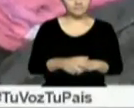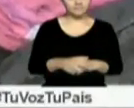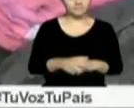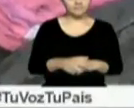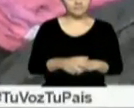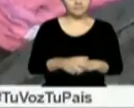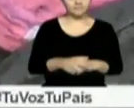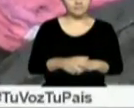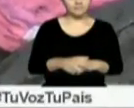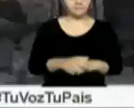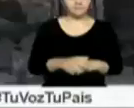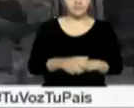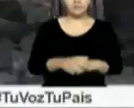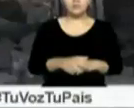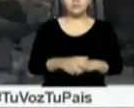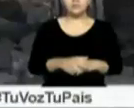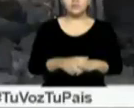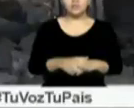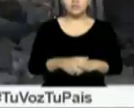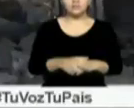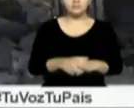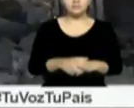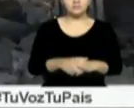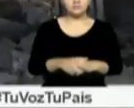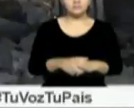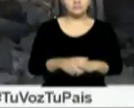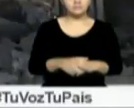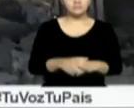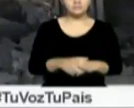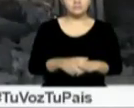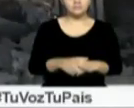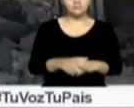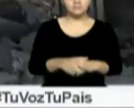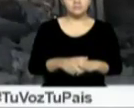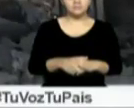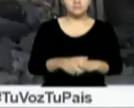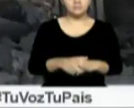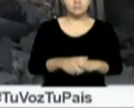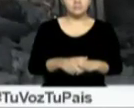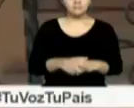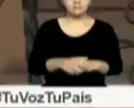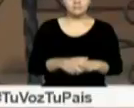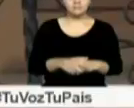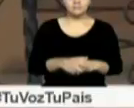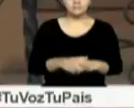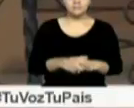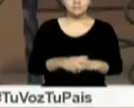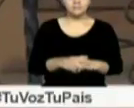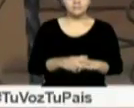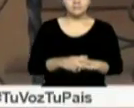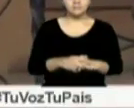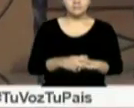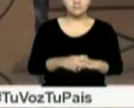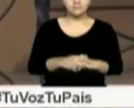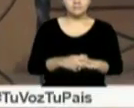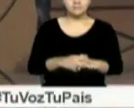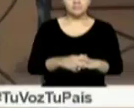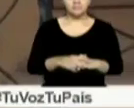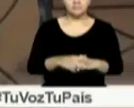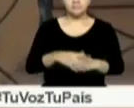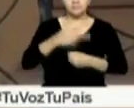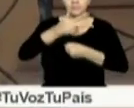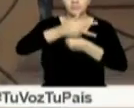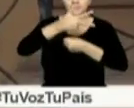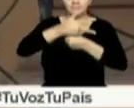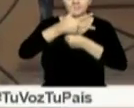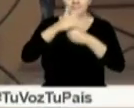internacional Memorial de muñecas y carbón frente a la casa presidencial en Guatemala exige una investigación sobre el incendio en el hogar seguro virgen de la